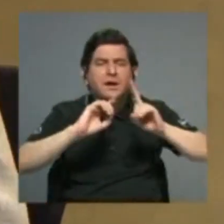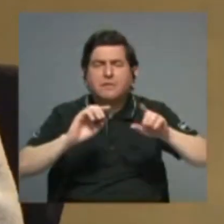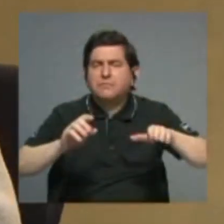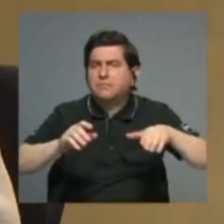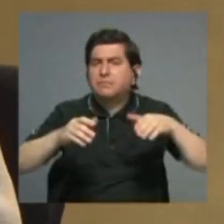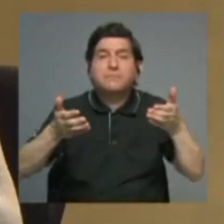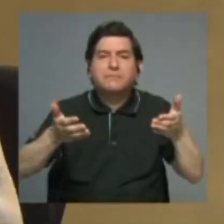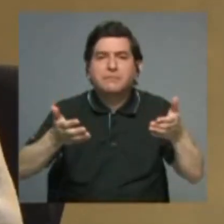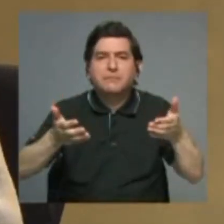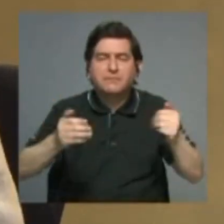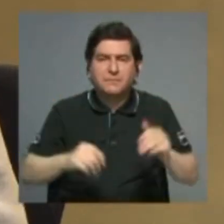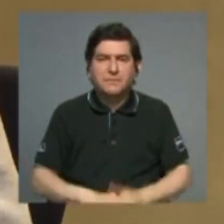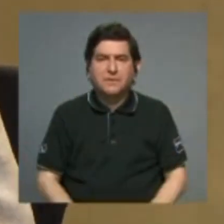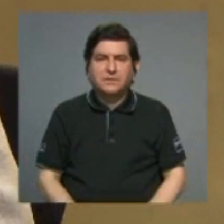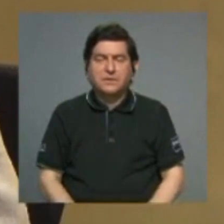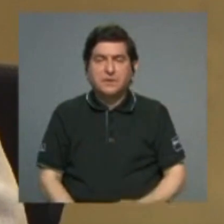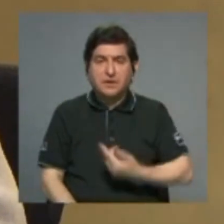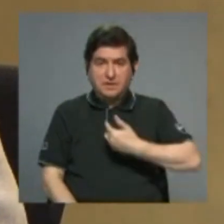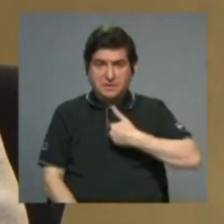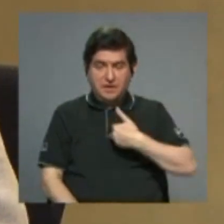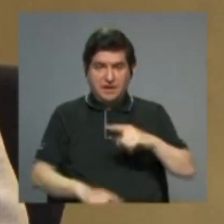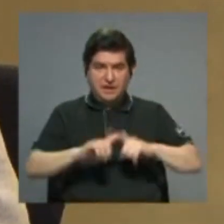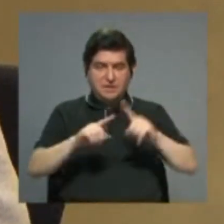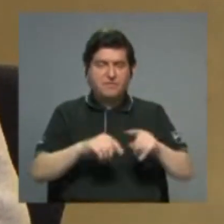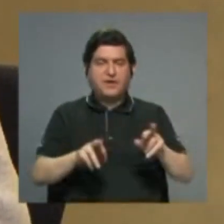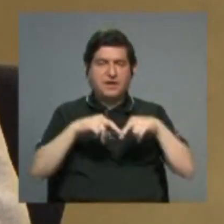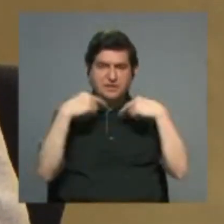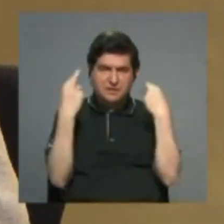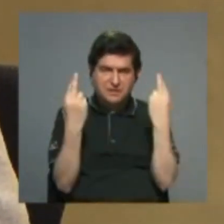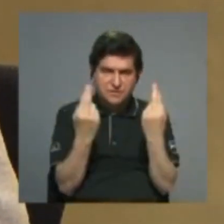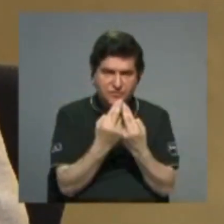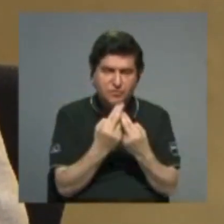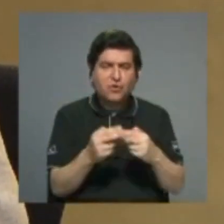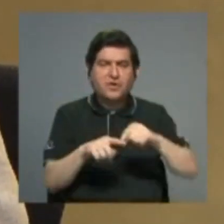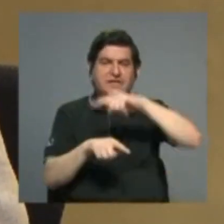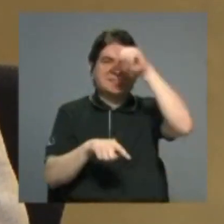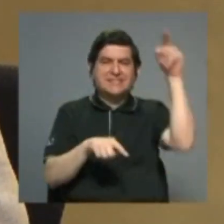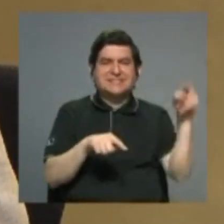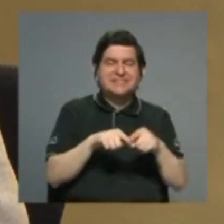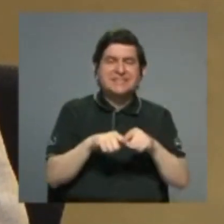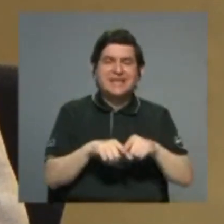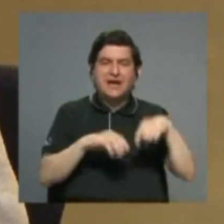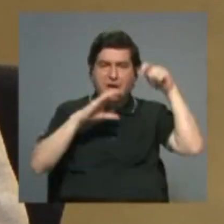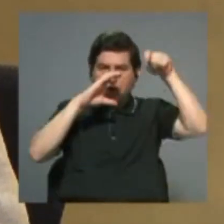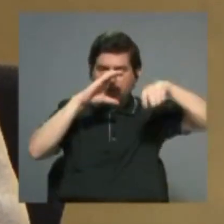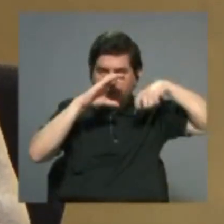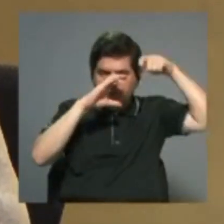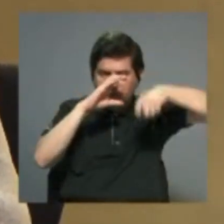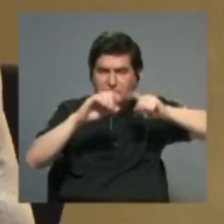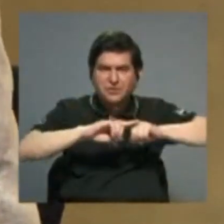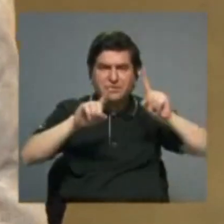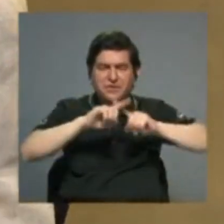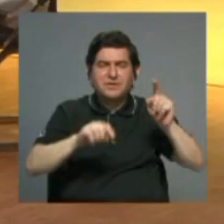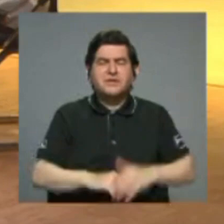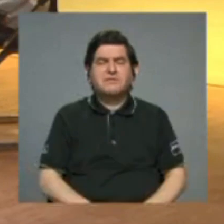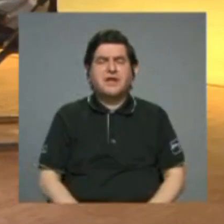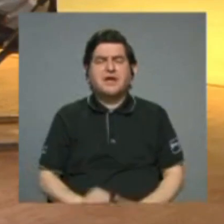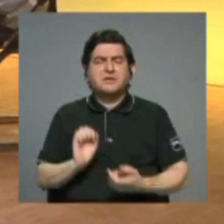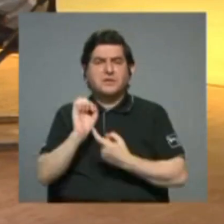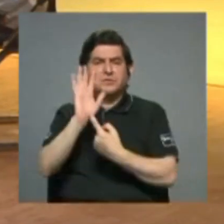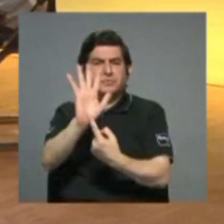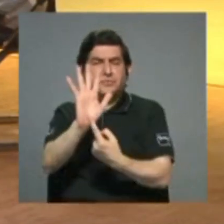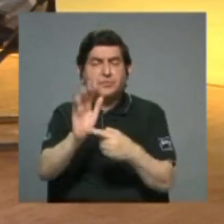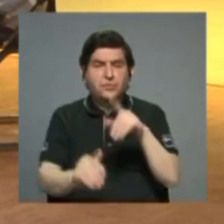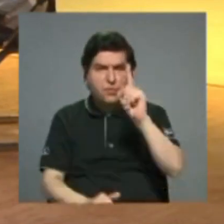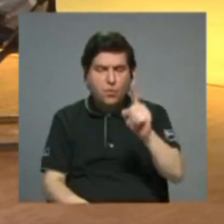través tuvimos ciclos de cine que se presentaban a través de diferentes plataformas. Uno